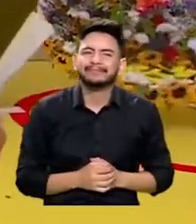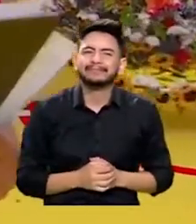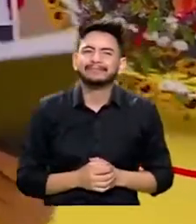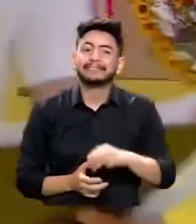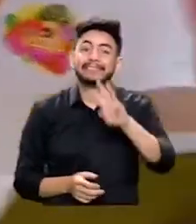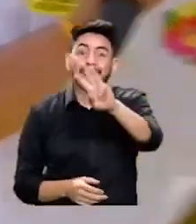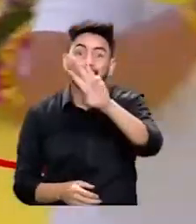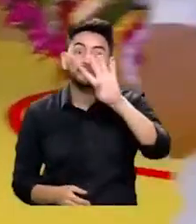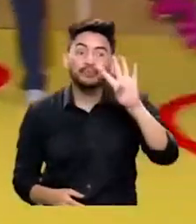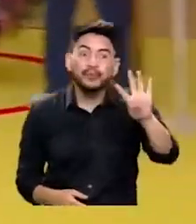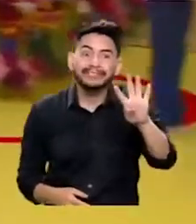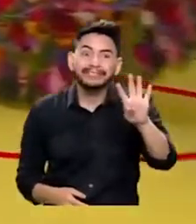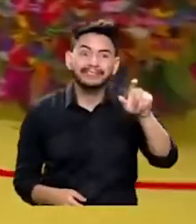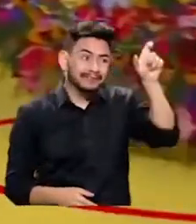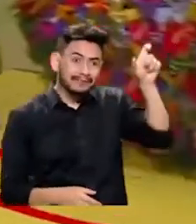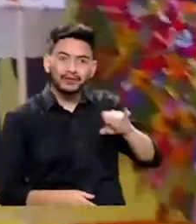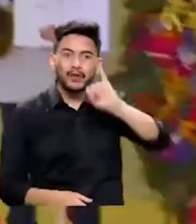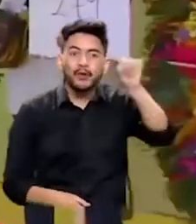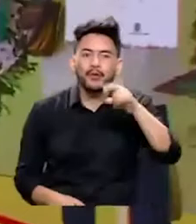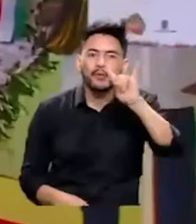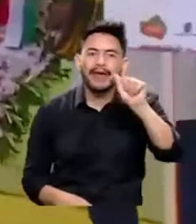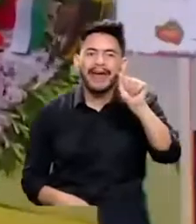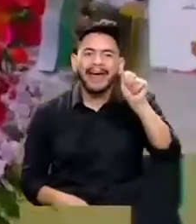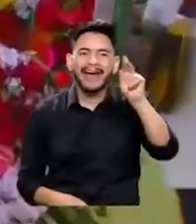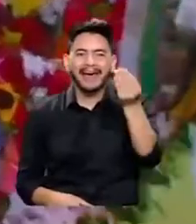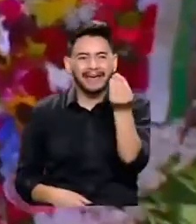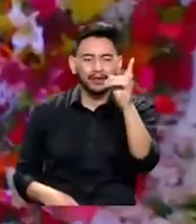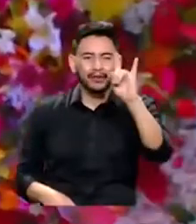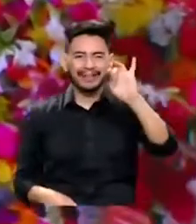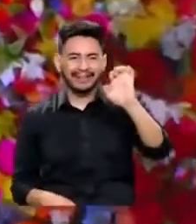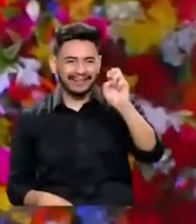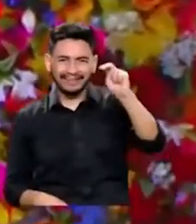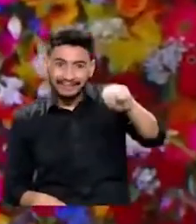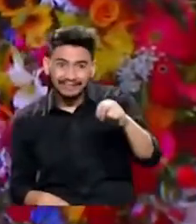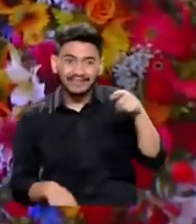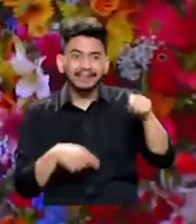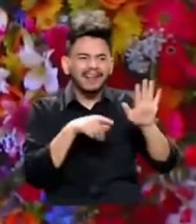34, Joaquín Emilio Zapata, Vereda El Rosario.